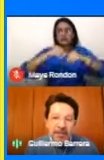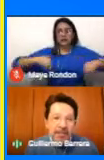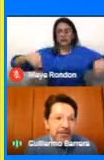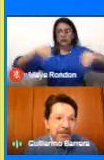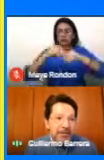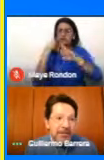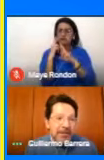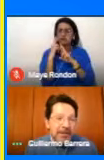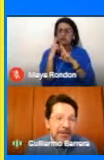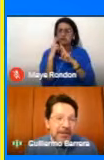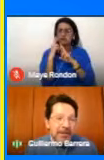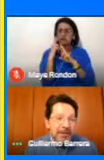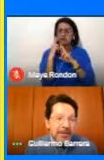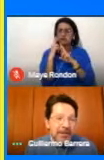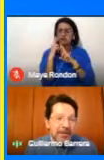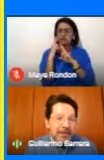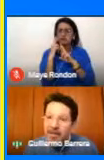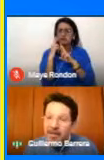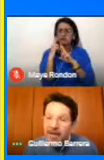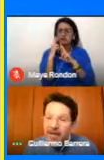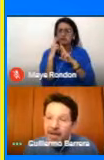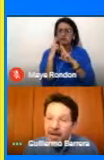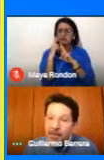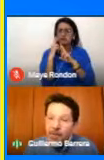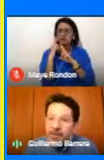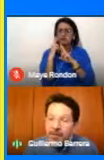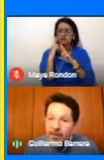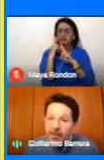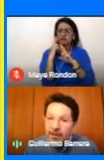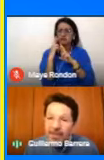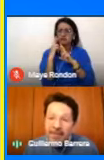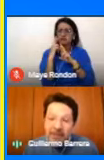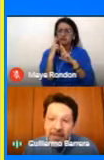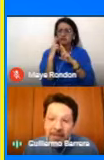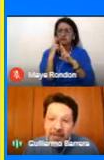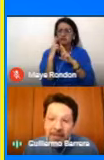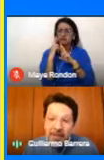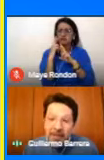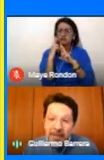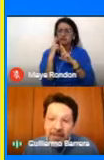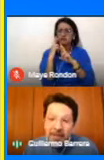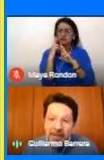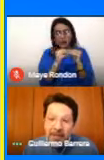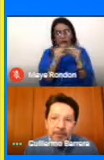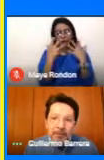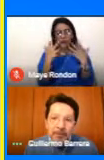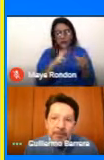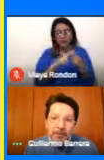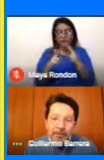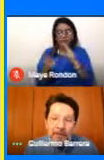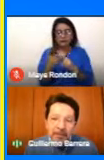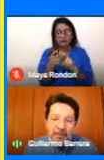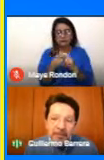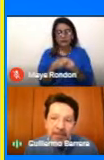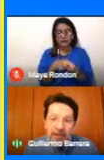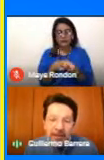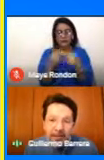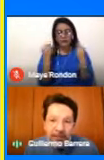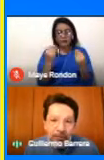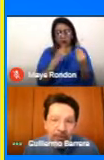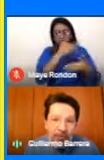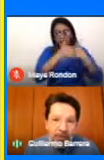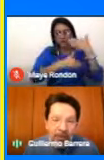quiere decir esto? Que empiezan a ponerse de acuerdo para hacer trámites en conjunto, para